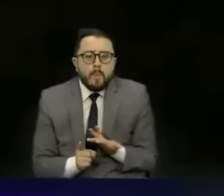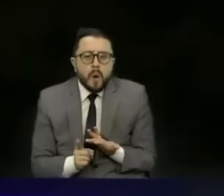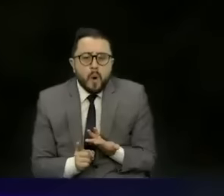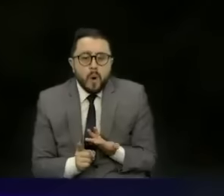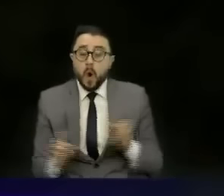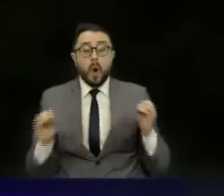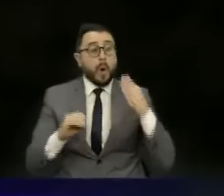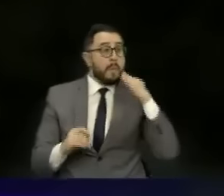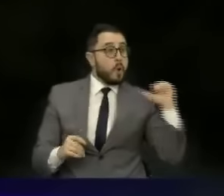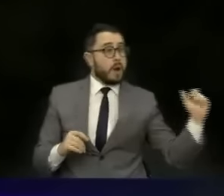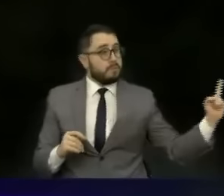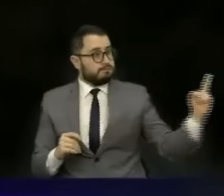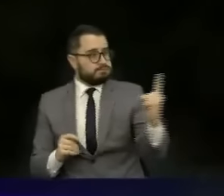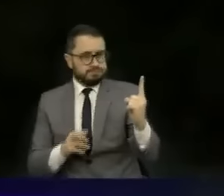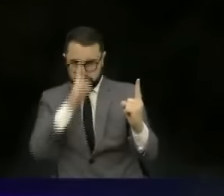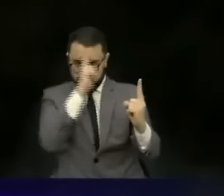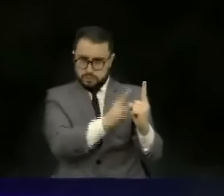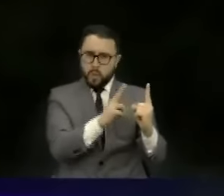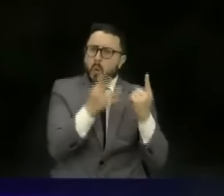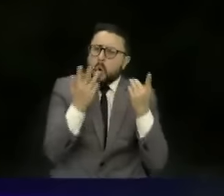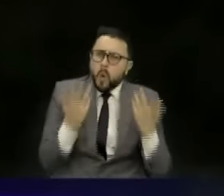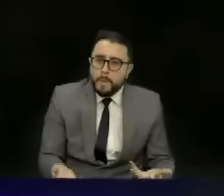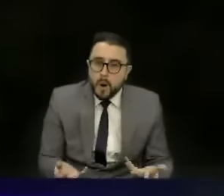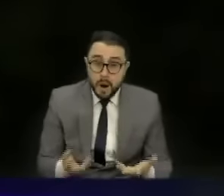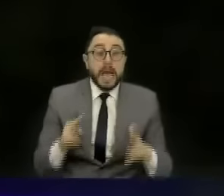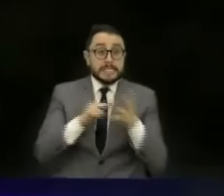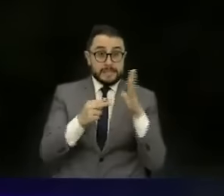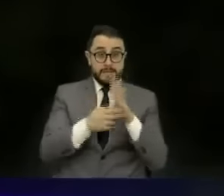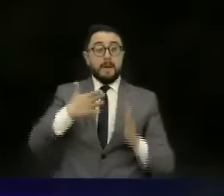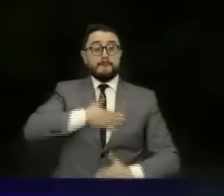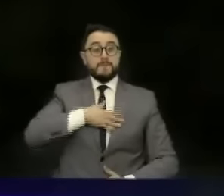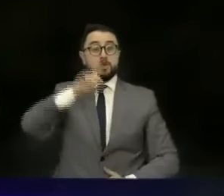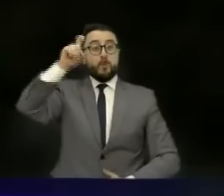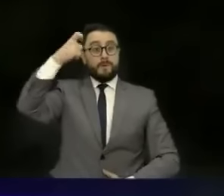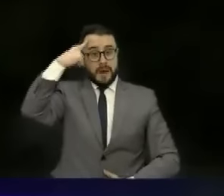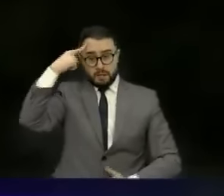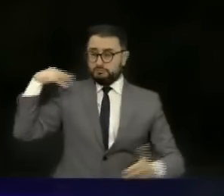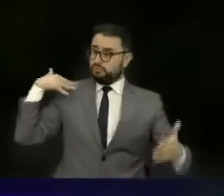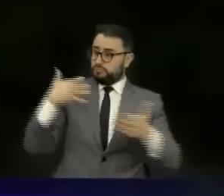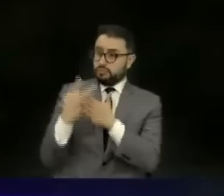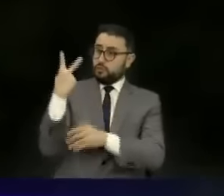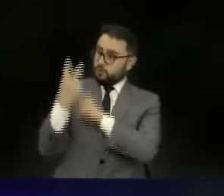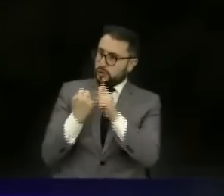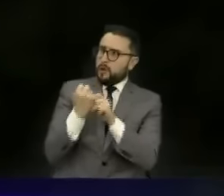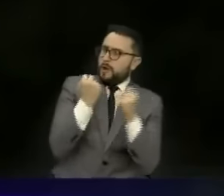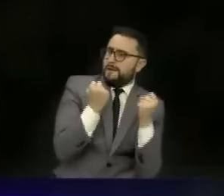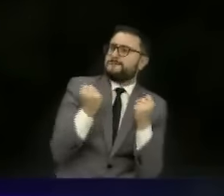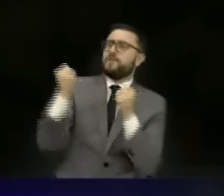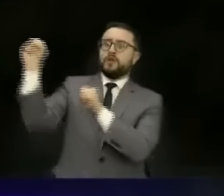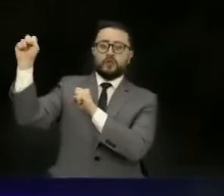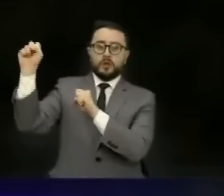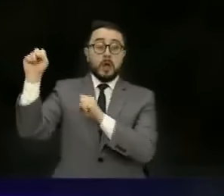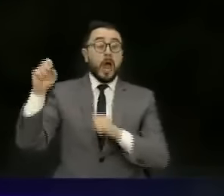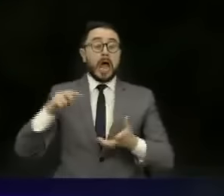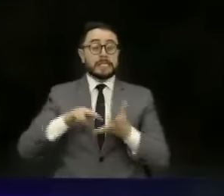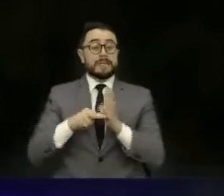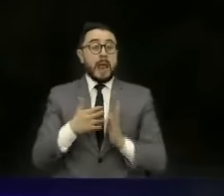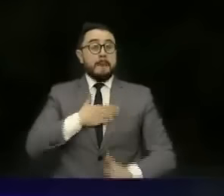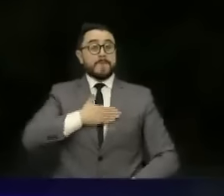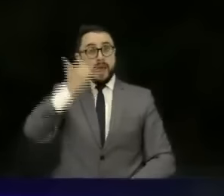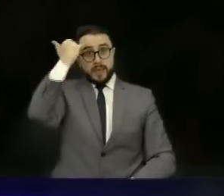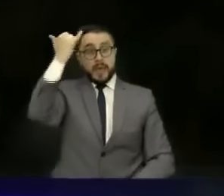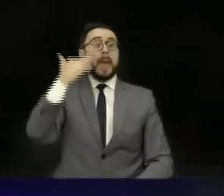Hicimos ya, y lo voy a decir así, una revolución en 2 años. No porque nos hayamos inventado el que la mujer pueda pertenecer